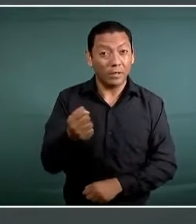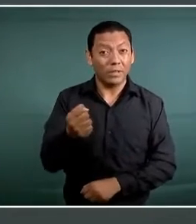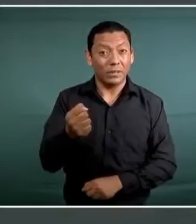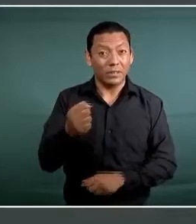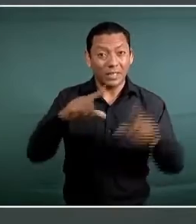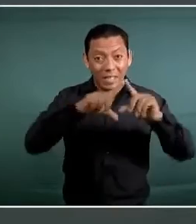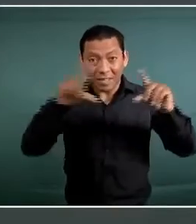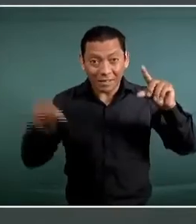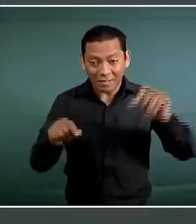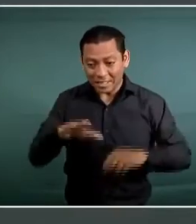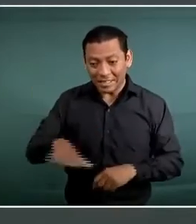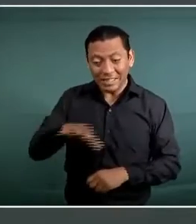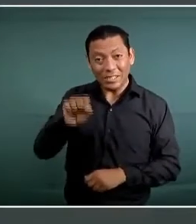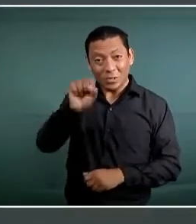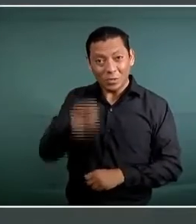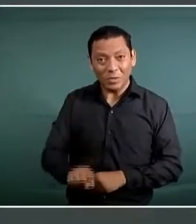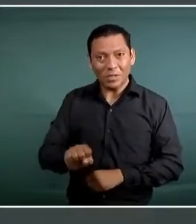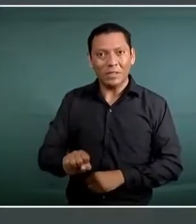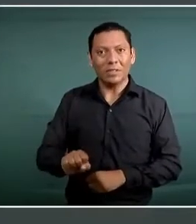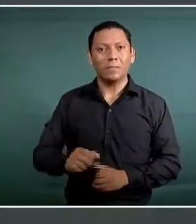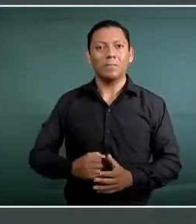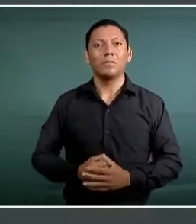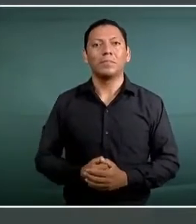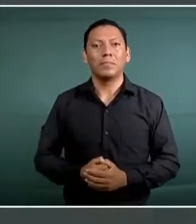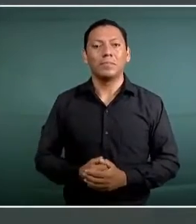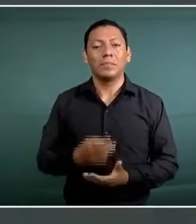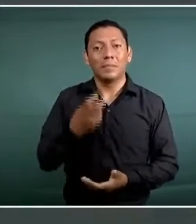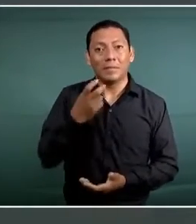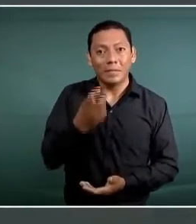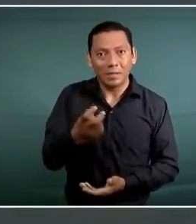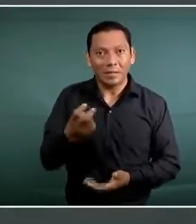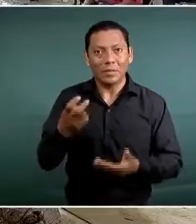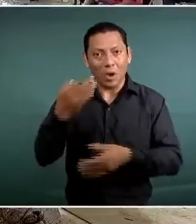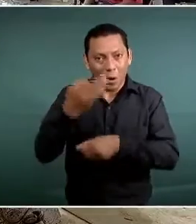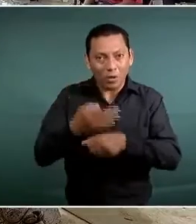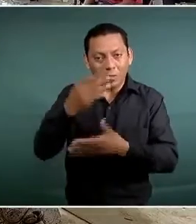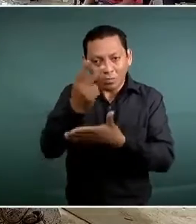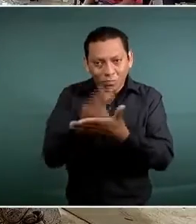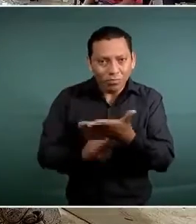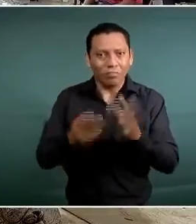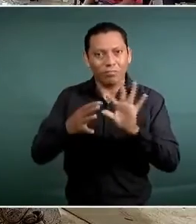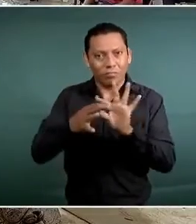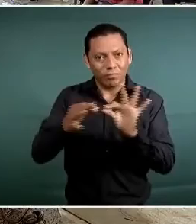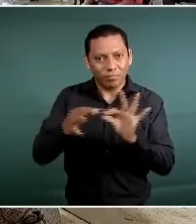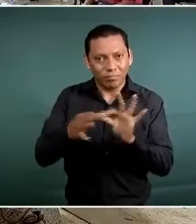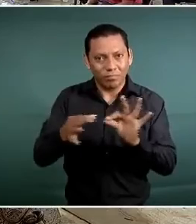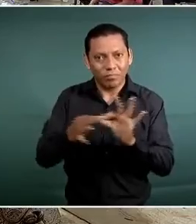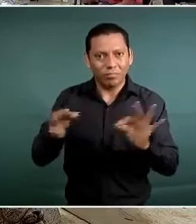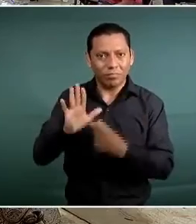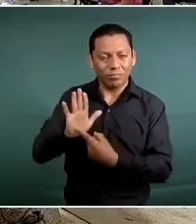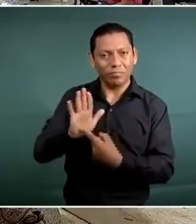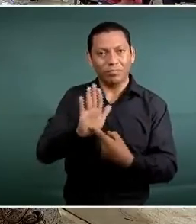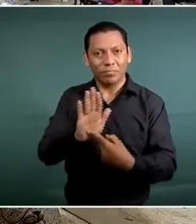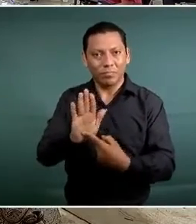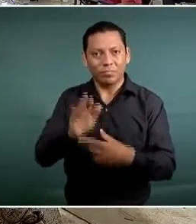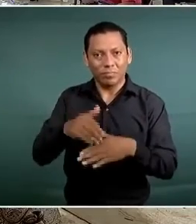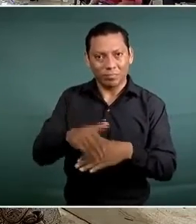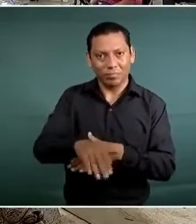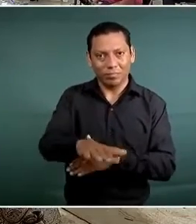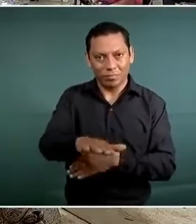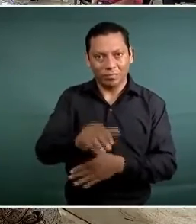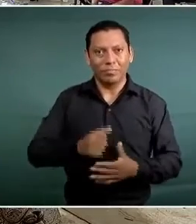el sureste del país. Ese sería el programa para hoy y